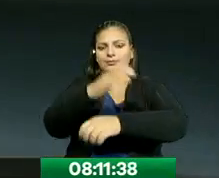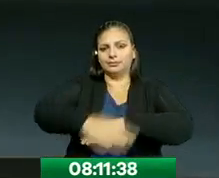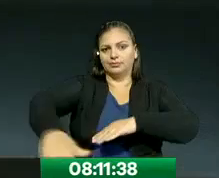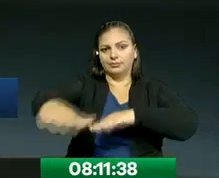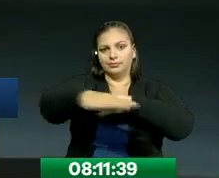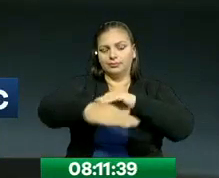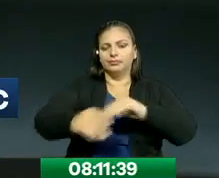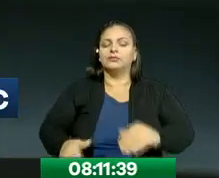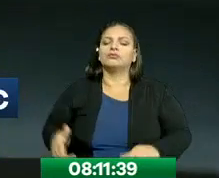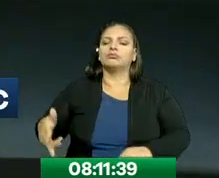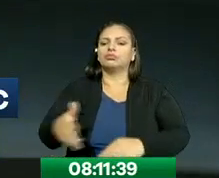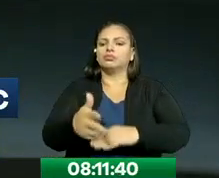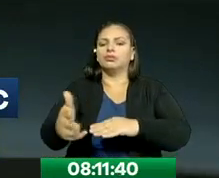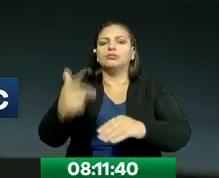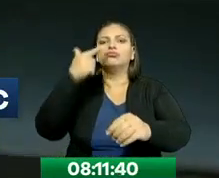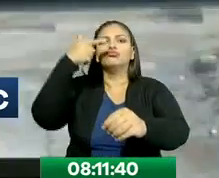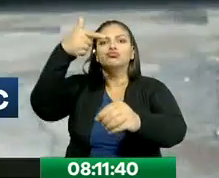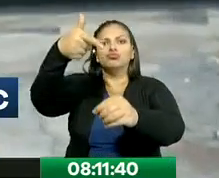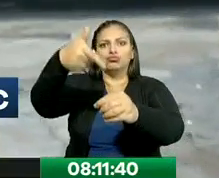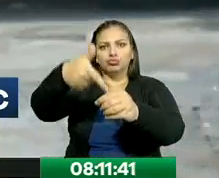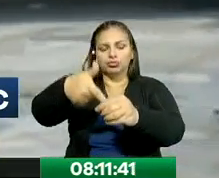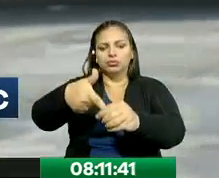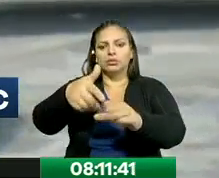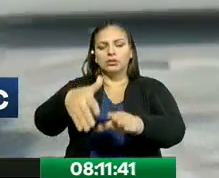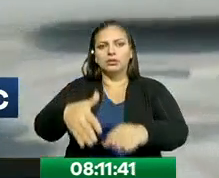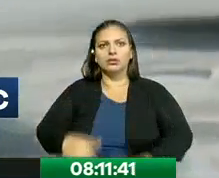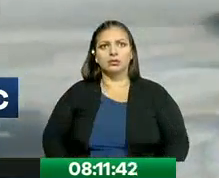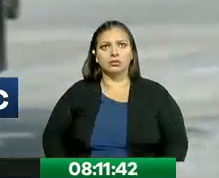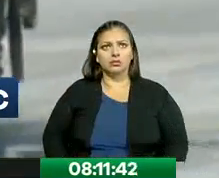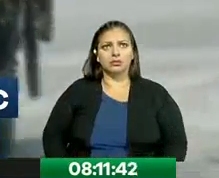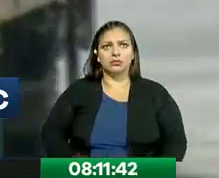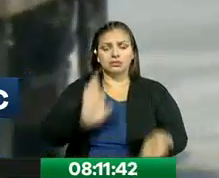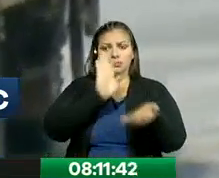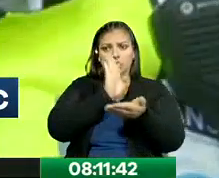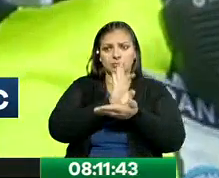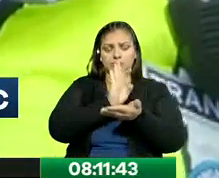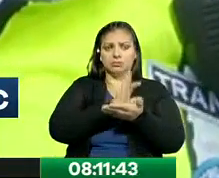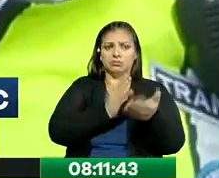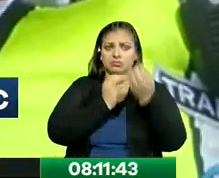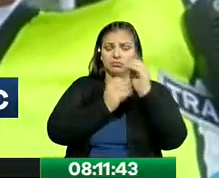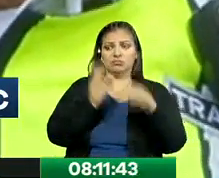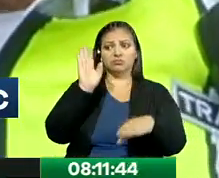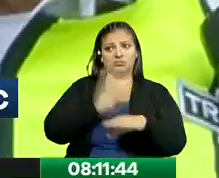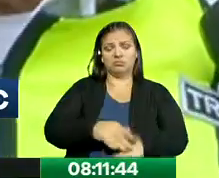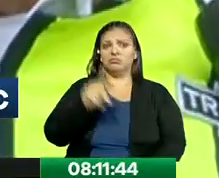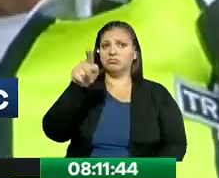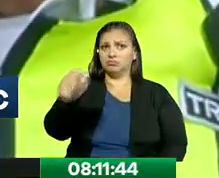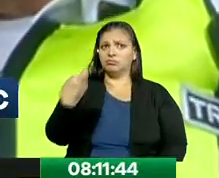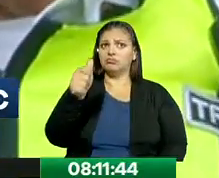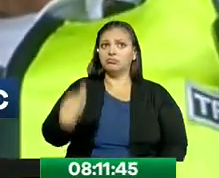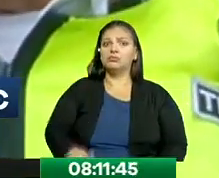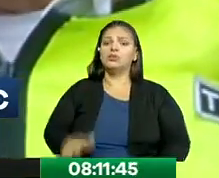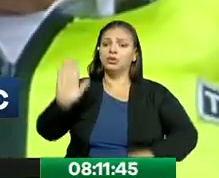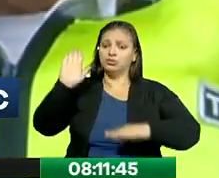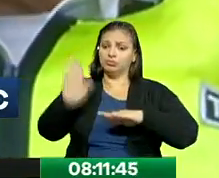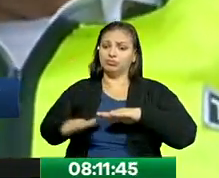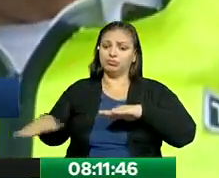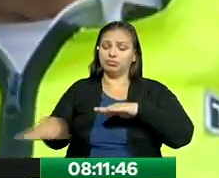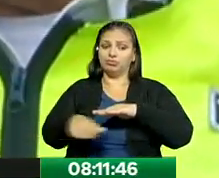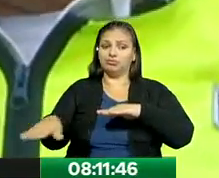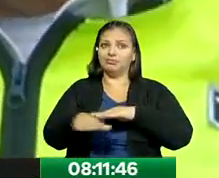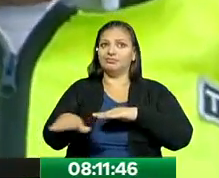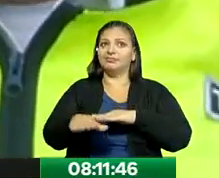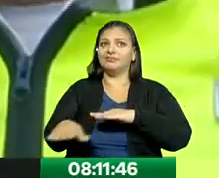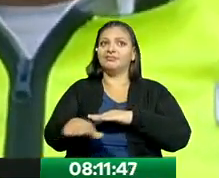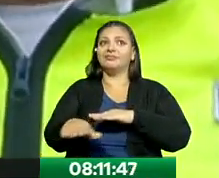el conductor aplicó mucha velocidad y eso los llevó a perder el equilibrio y después de hacerse con cultivo a la salida del hace